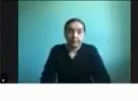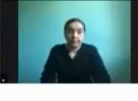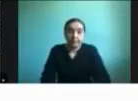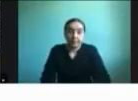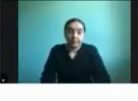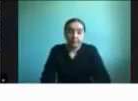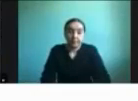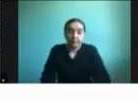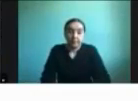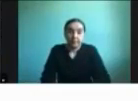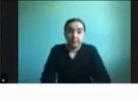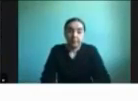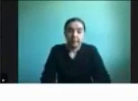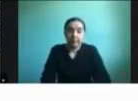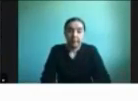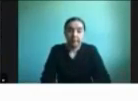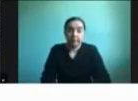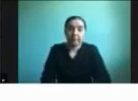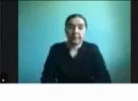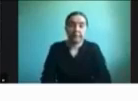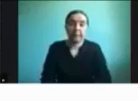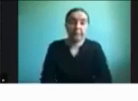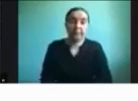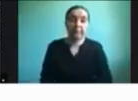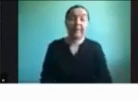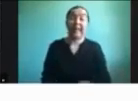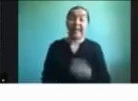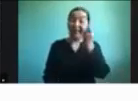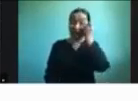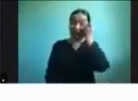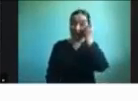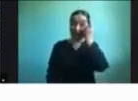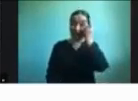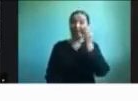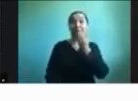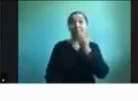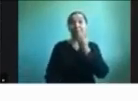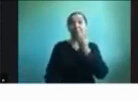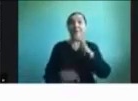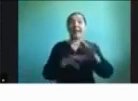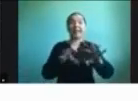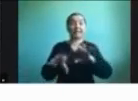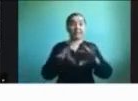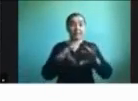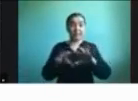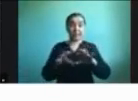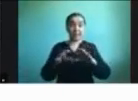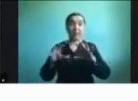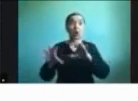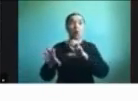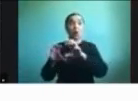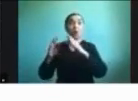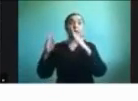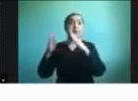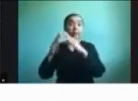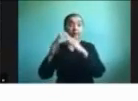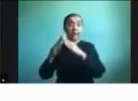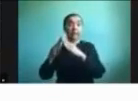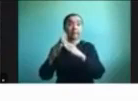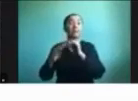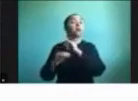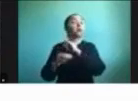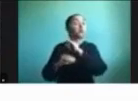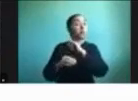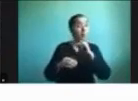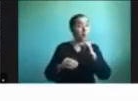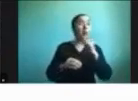la idea también de estas actividades es que no solo sean tareas del hogar y que ya después de un tiempo lo estemos